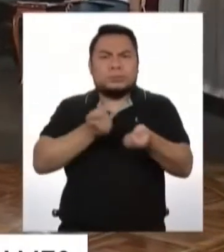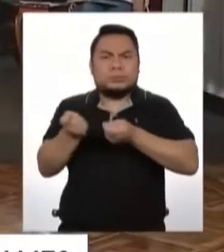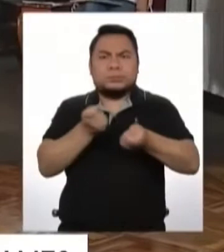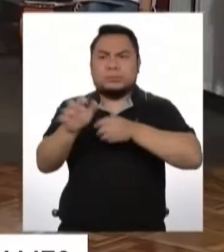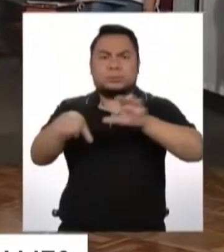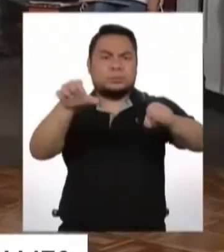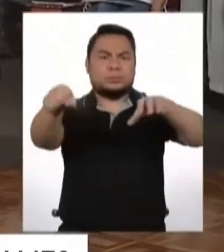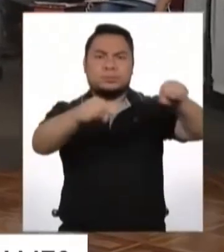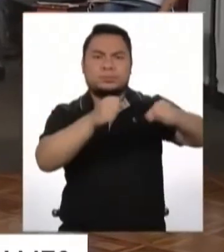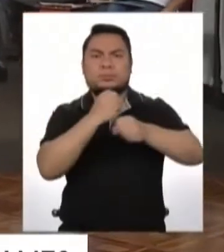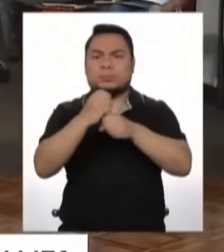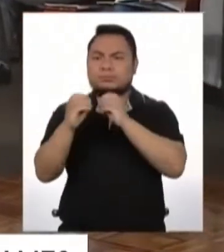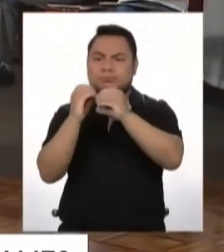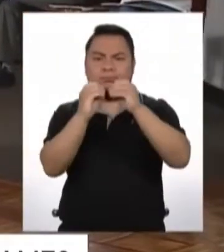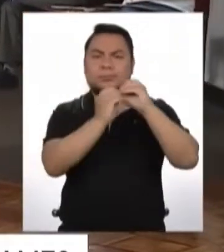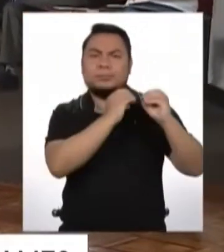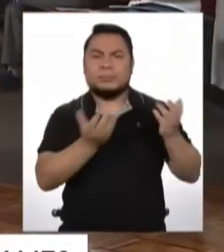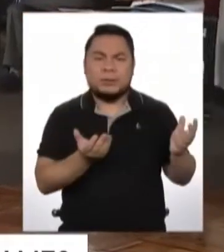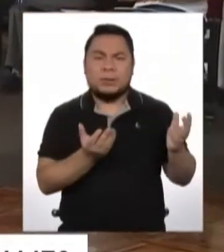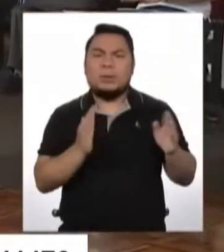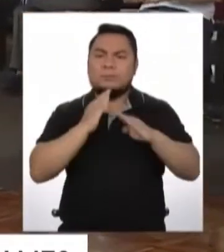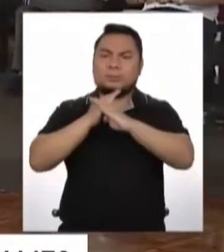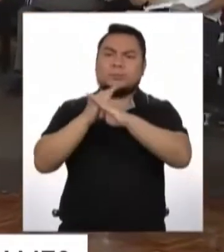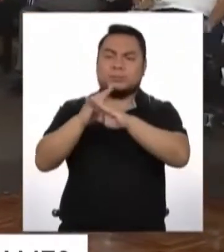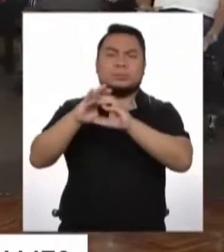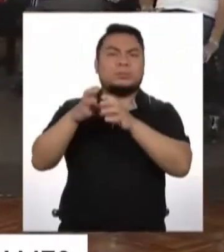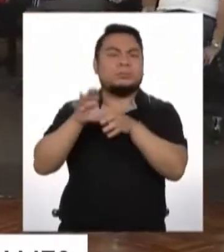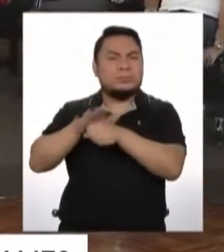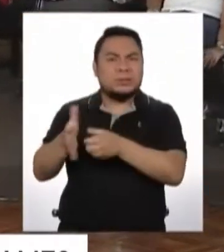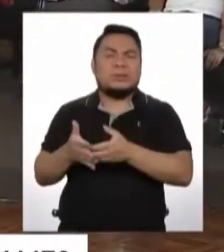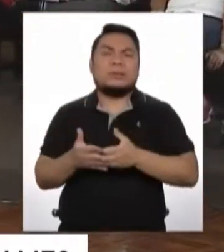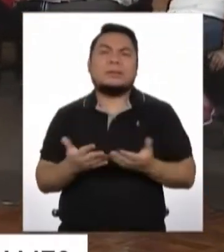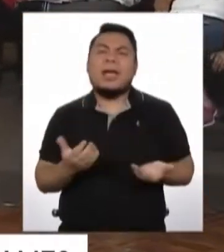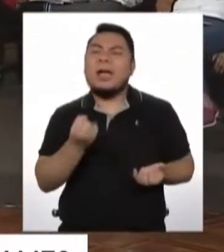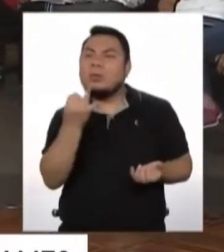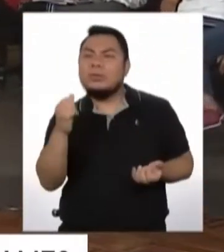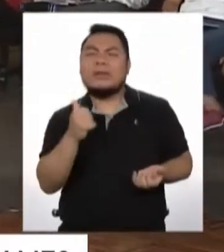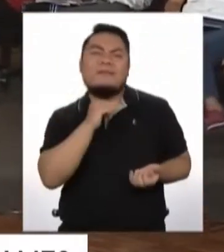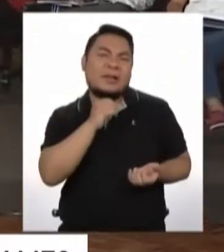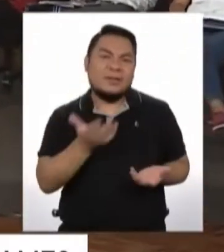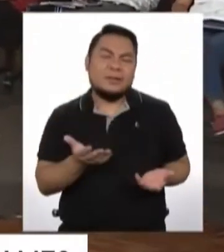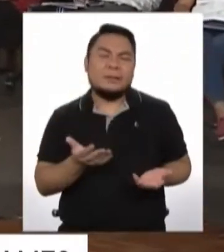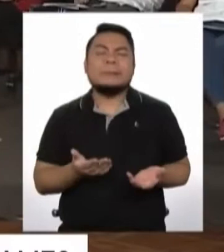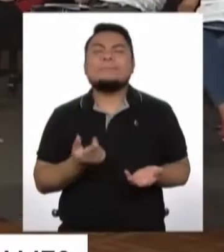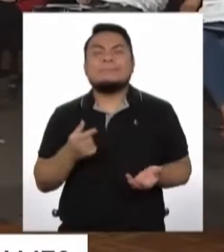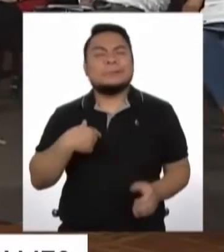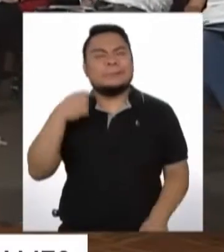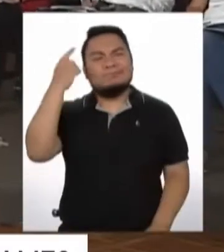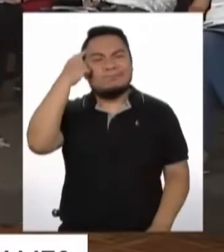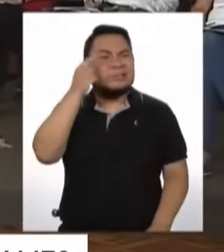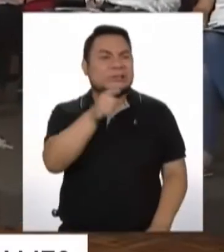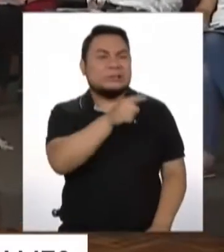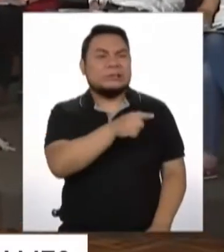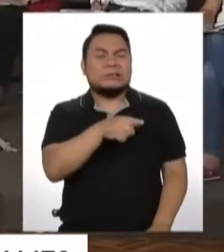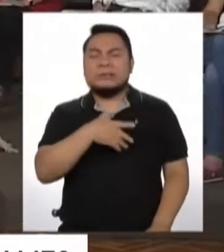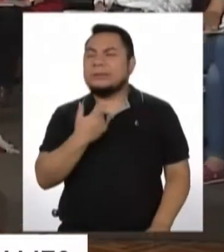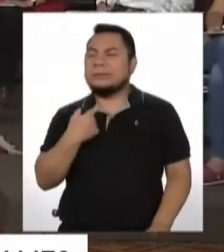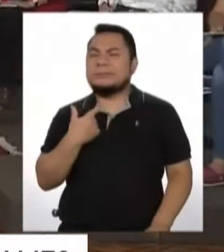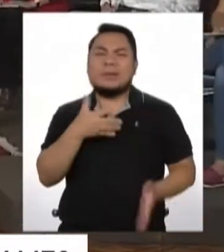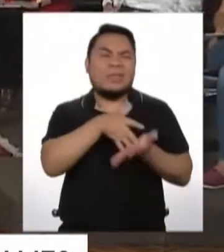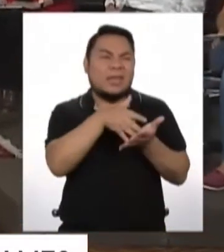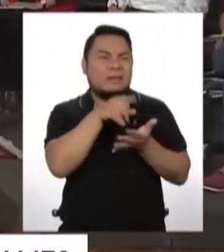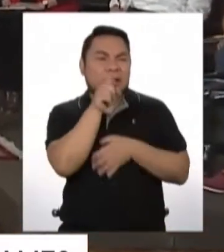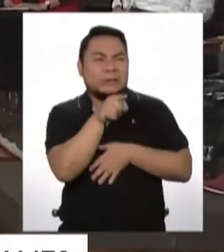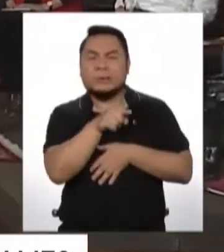establecer las medidas específicas para cada región. Y le he encargado al ministro de Salud para que